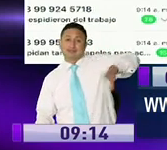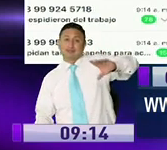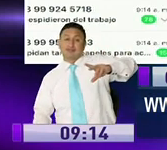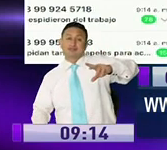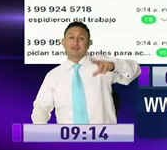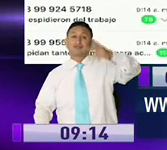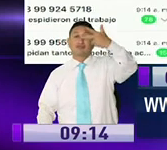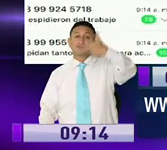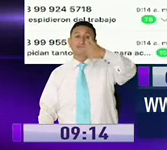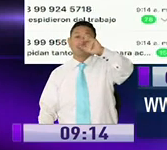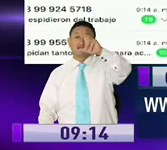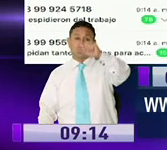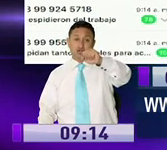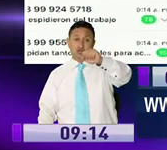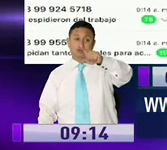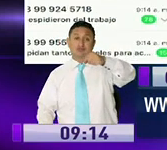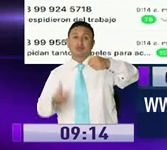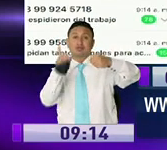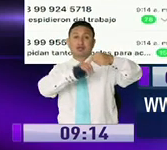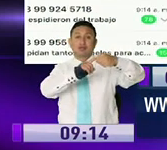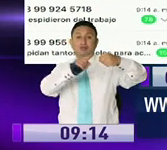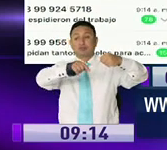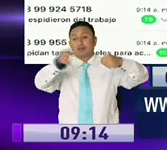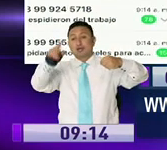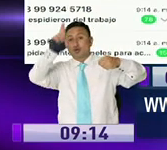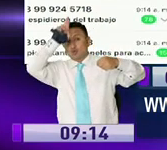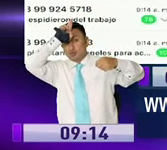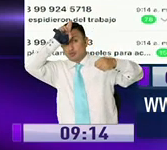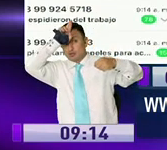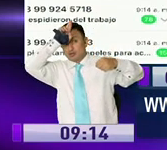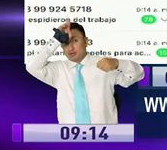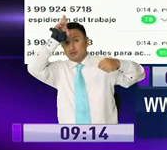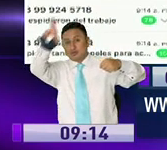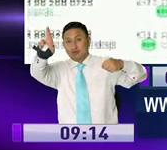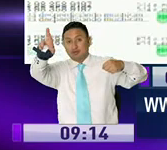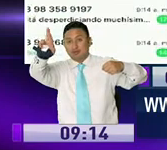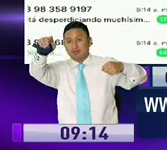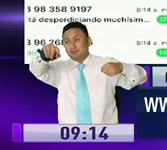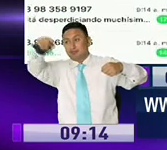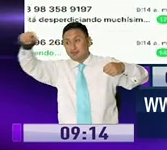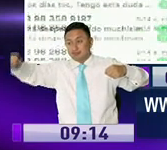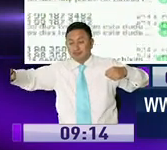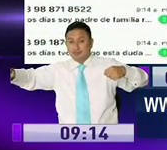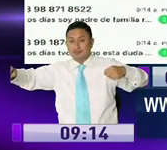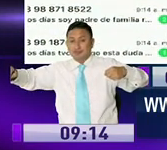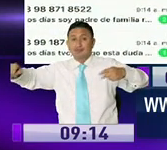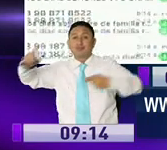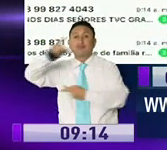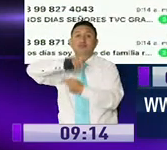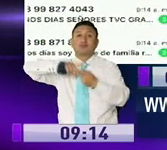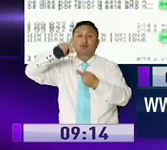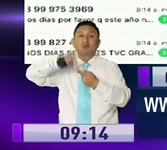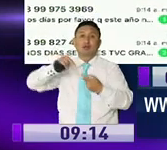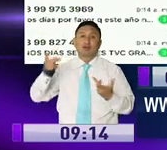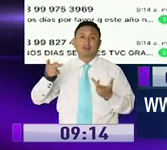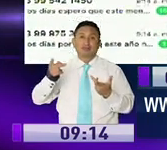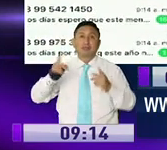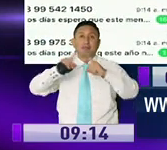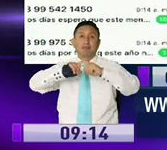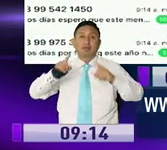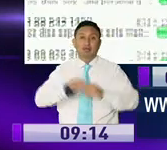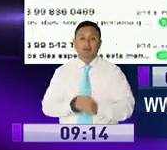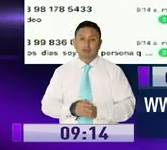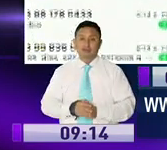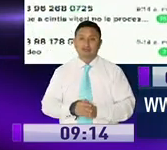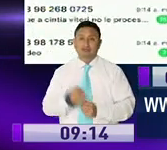viven en los Chillos, Quito. Chillos, Rumiñahui, a la alcaldía de Rumiñahui. o si no, a la prefectura. Pero ¿saben qué? En